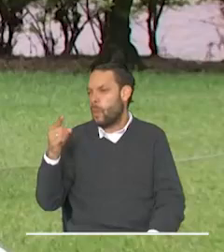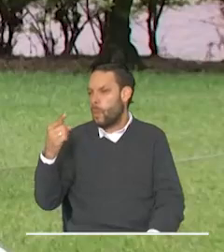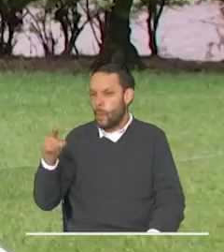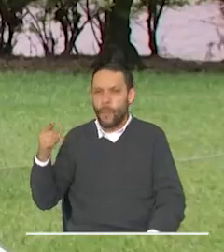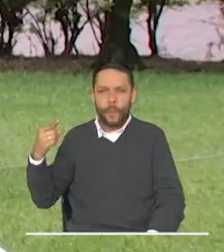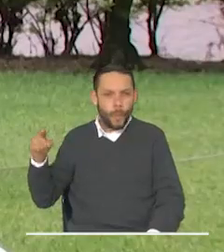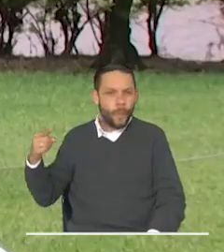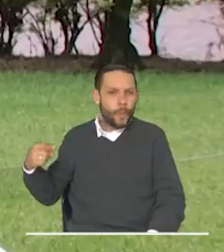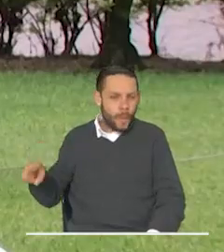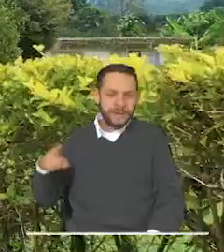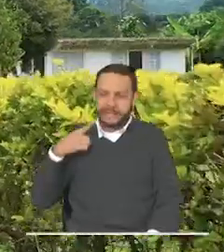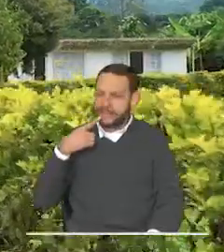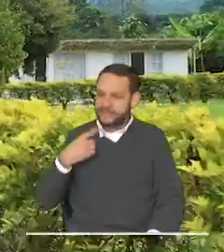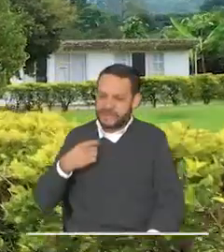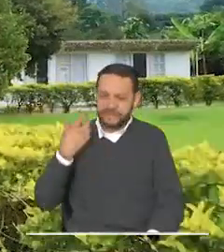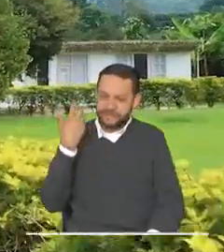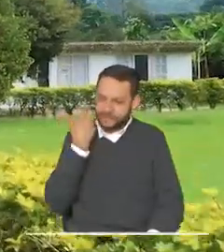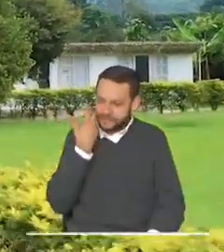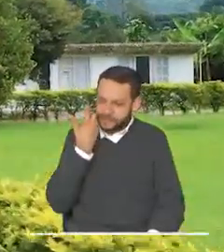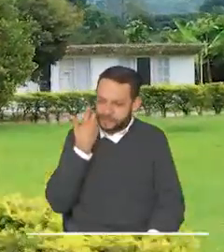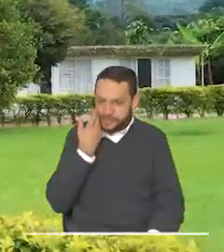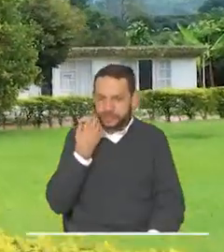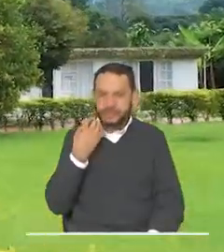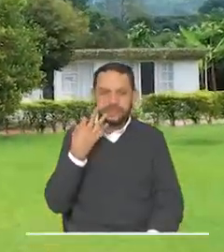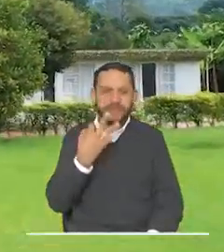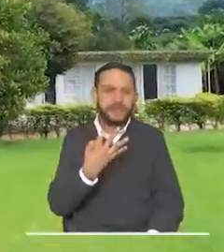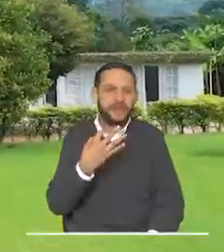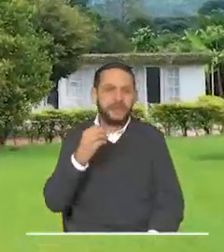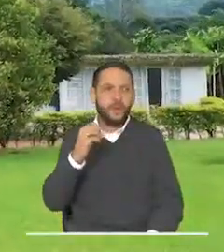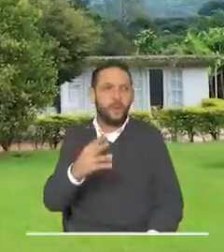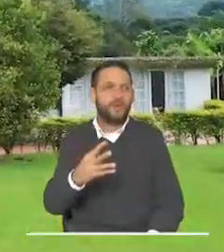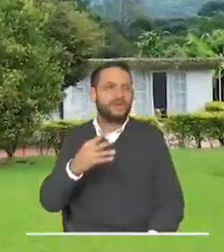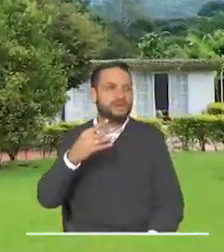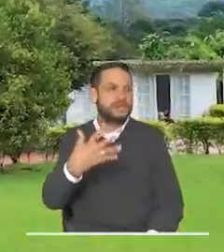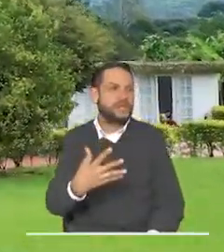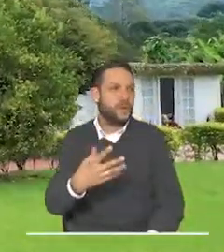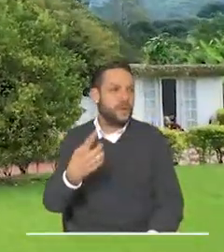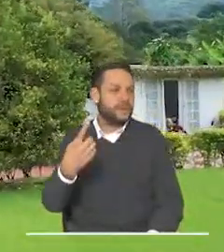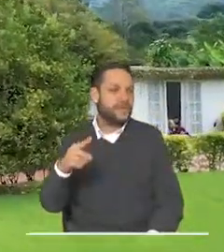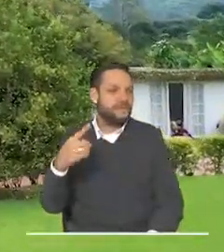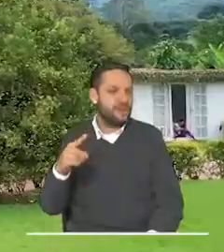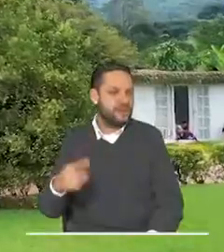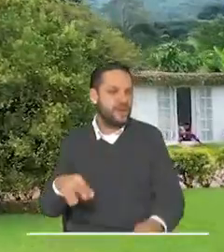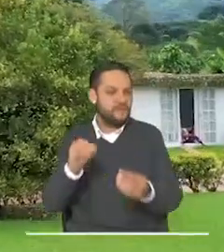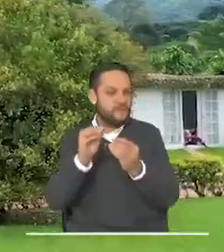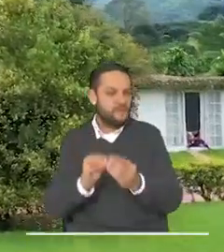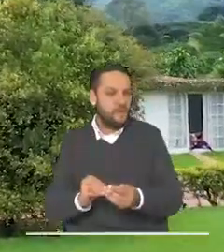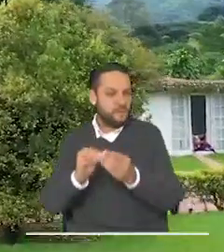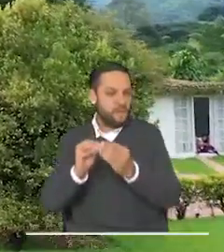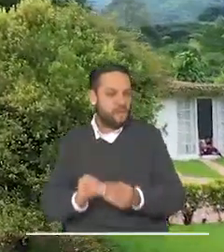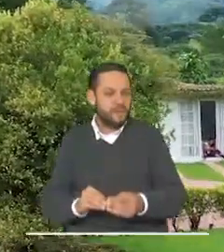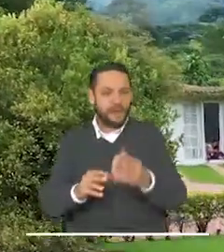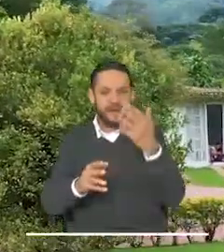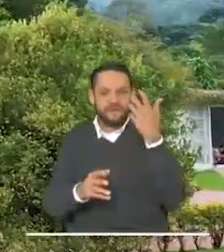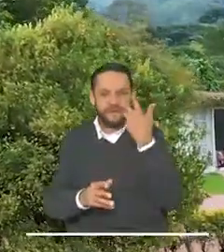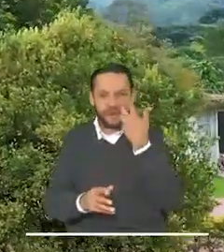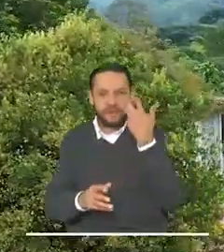pacientes de usuarios con tres cuatro cinco seis muchos diagnósticos cambios de diagnósticos